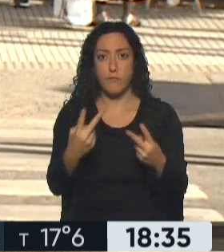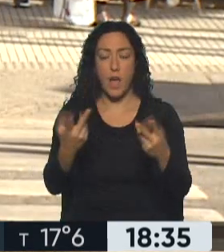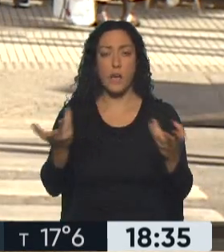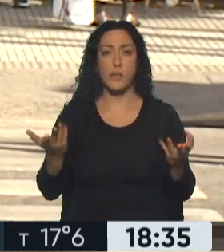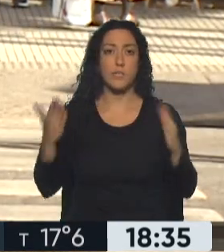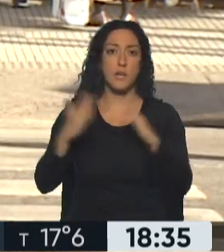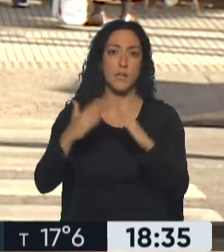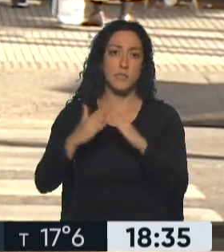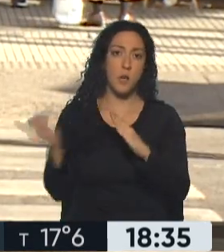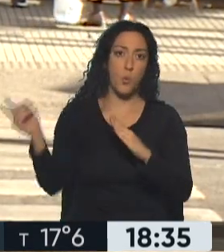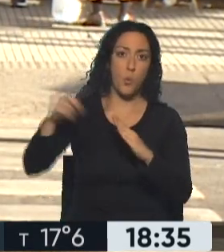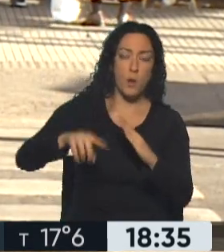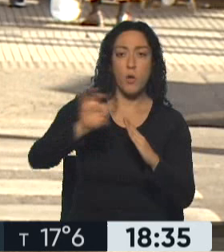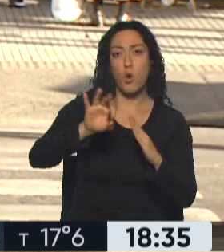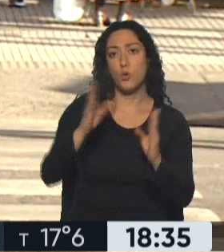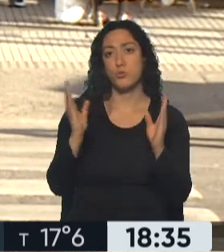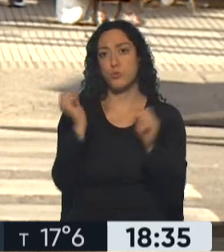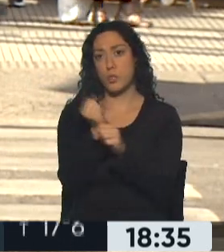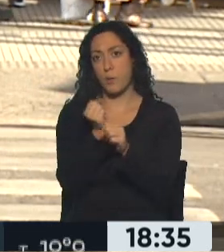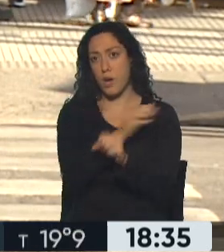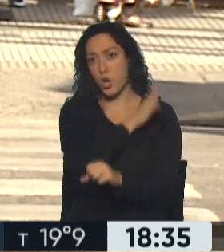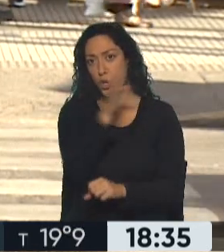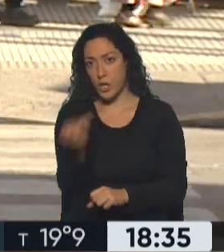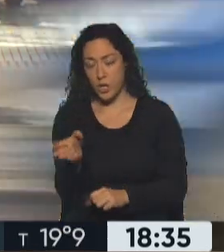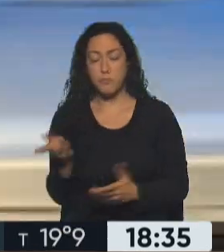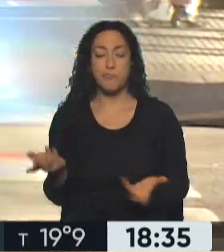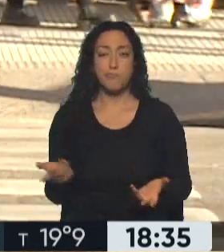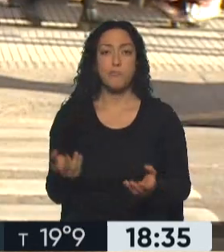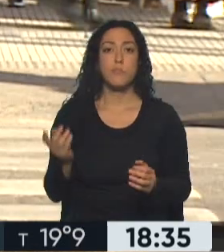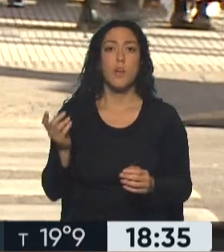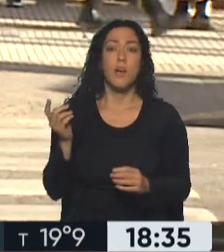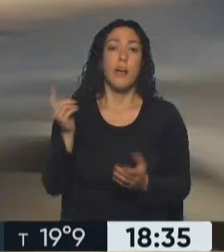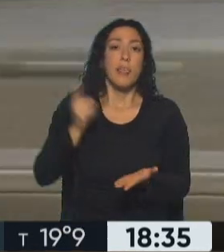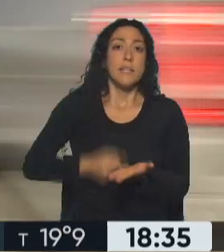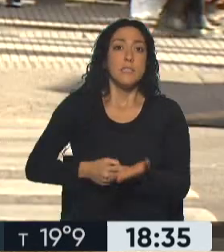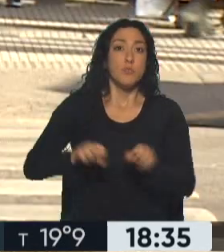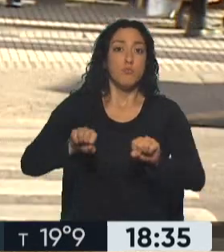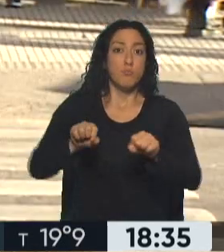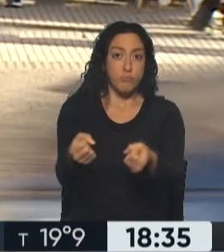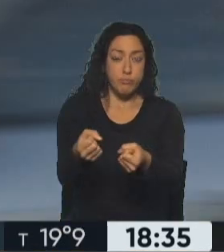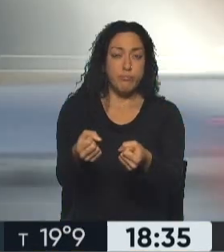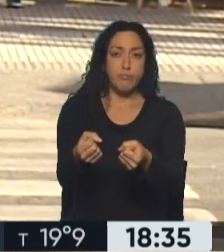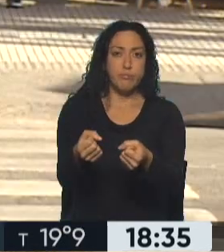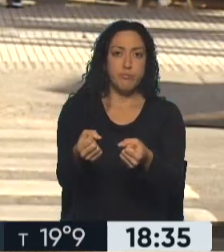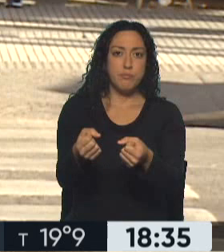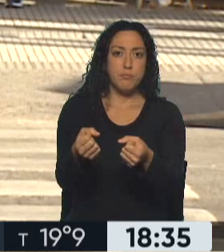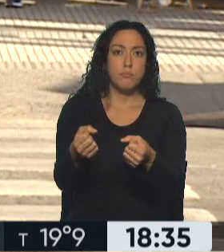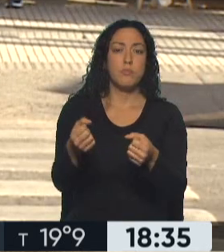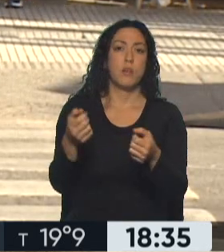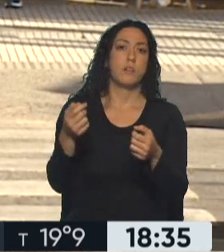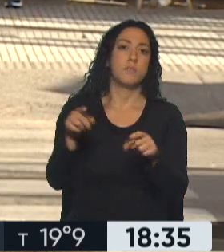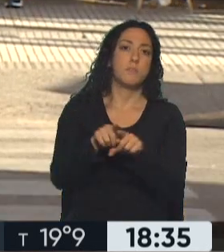sus casas o a sus lugares de trabajo. La medida no solo afecta a los viajes a puntos metropolitanos